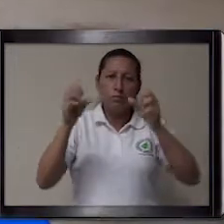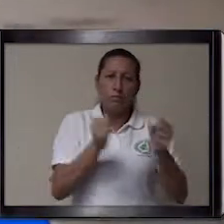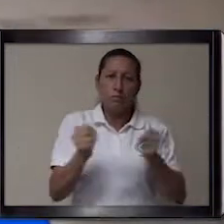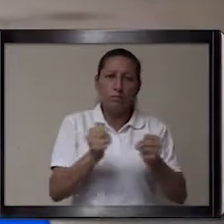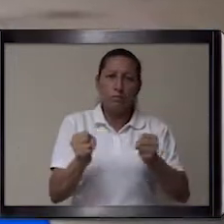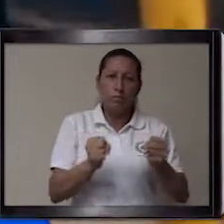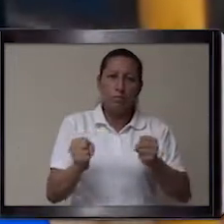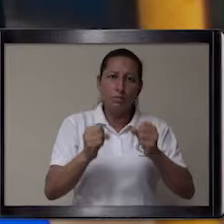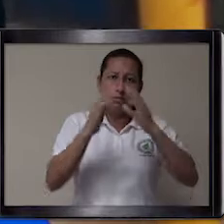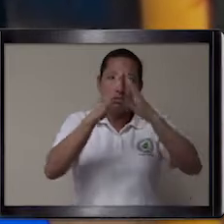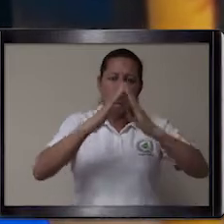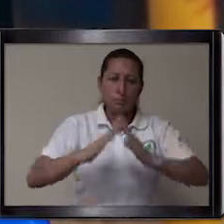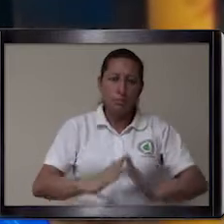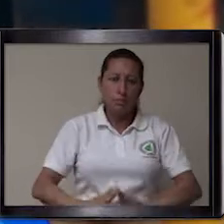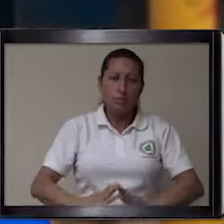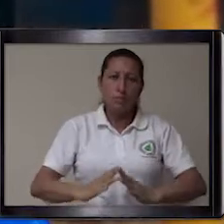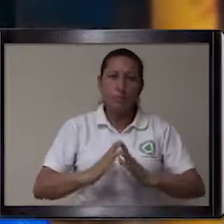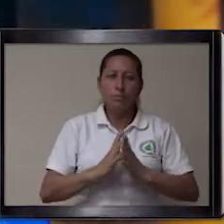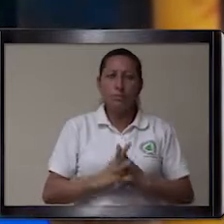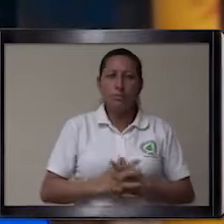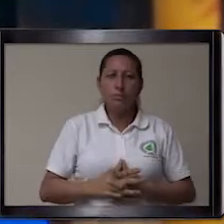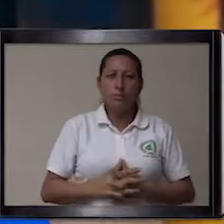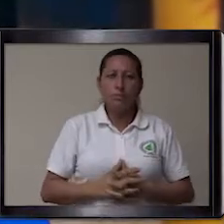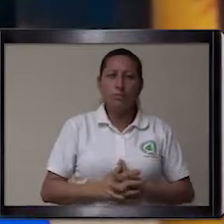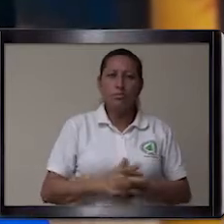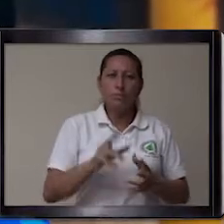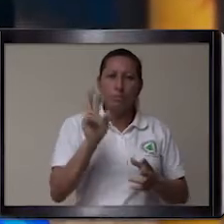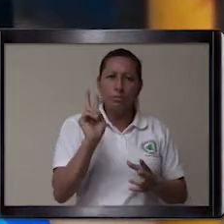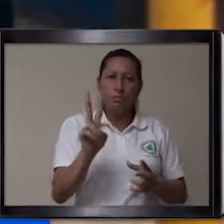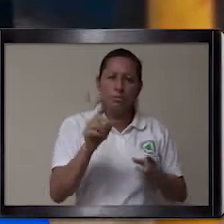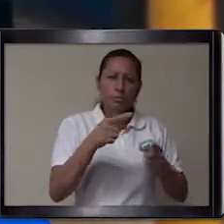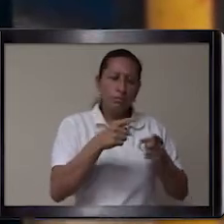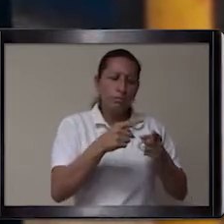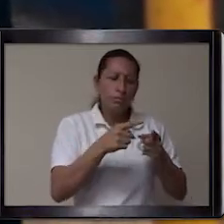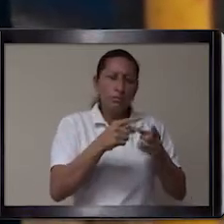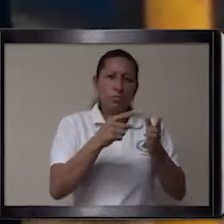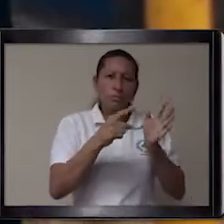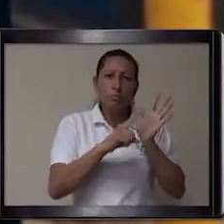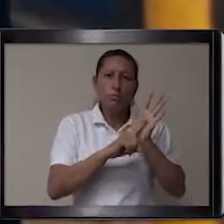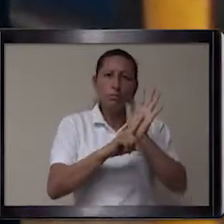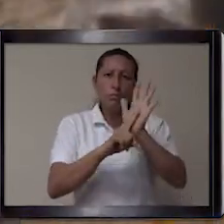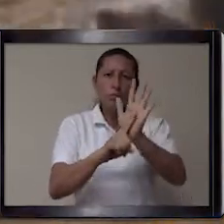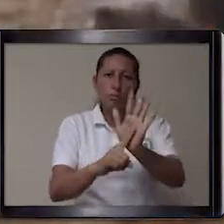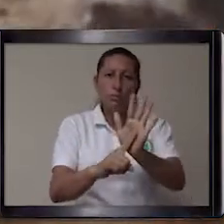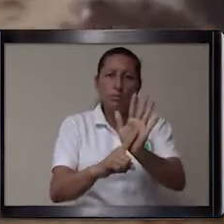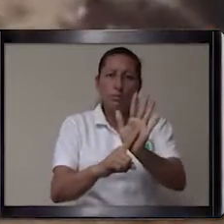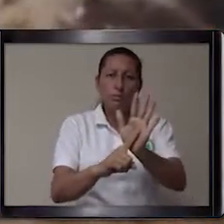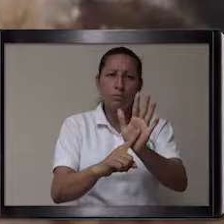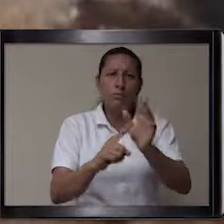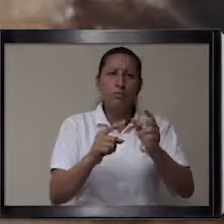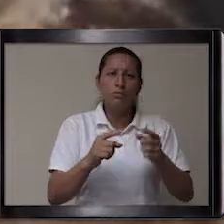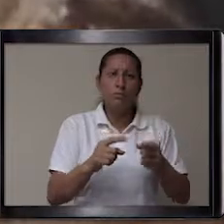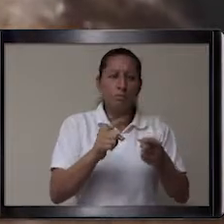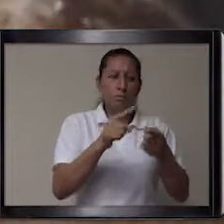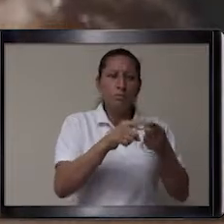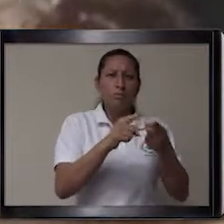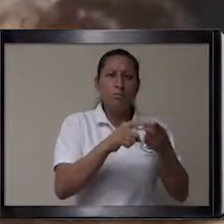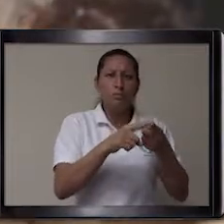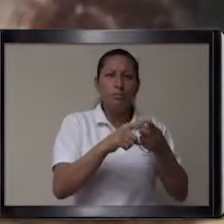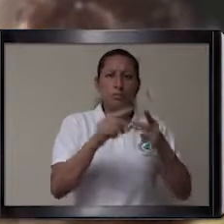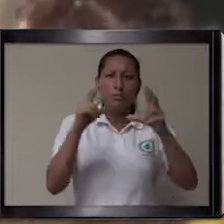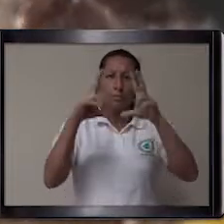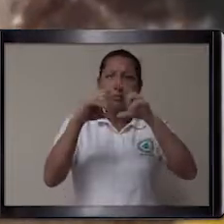los terremotos. Le voy a poner dos ejemplos típicos. Por ejemplo, en